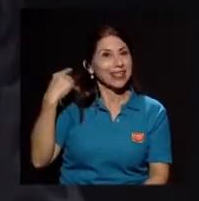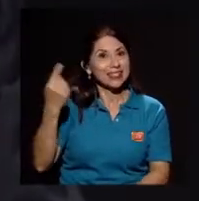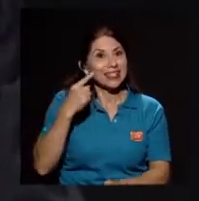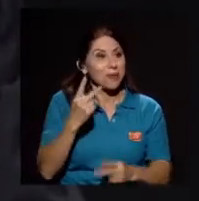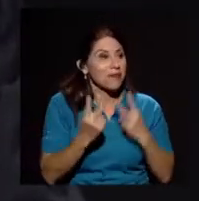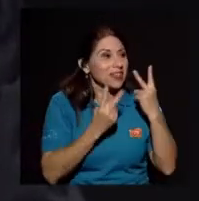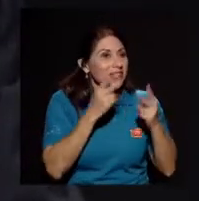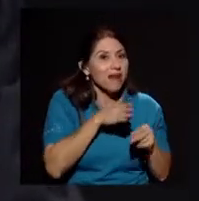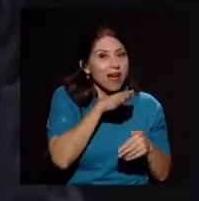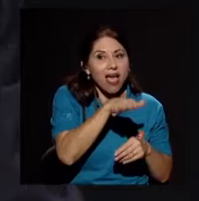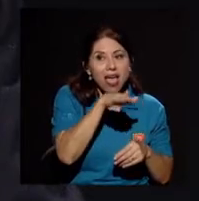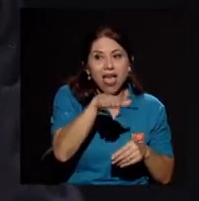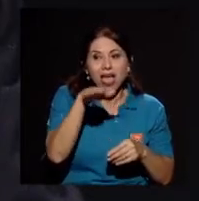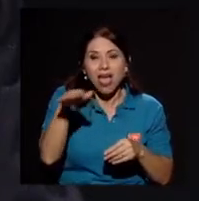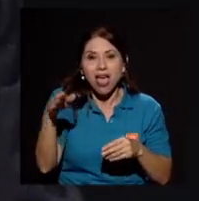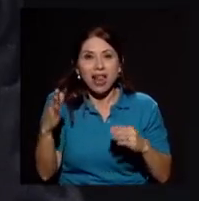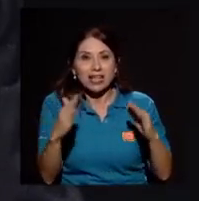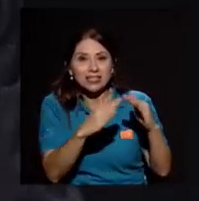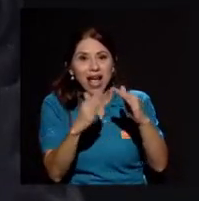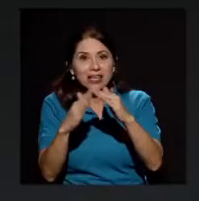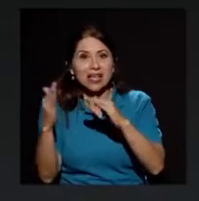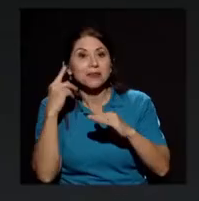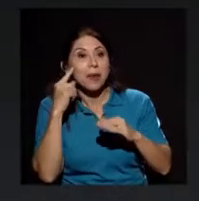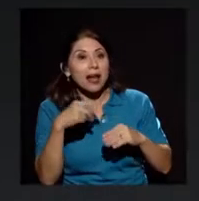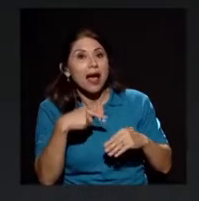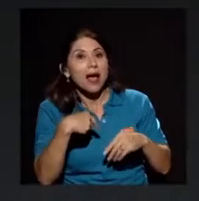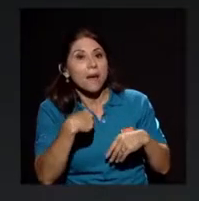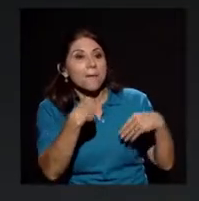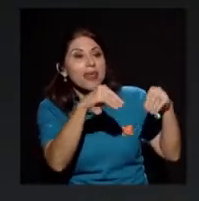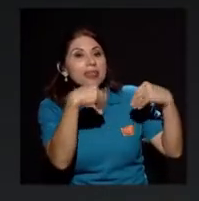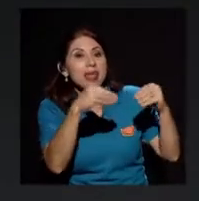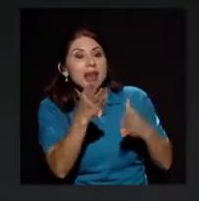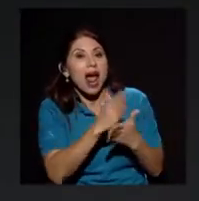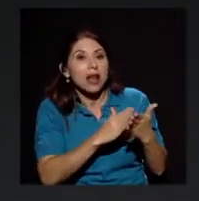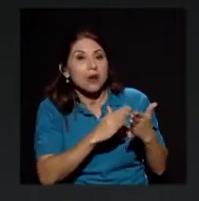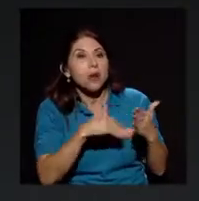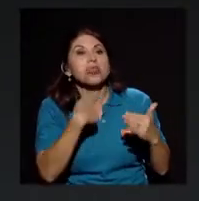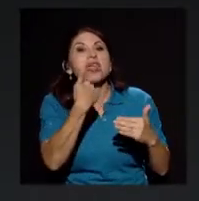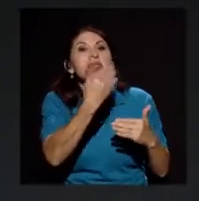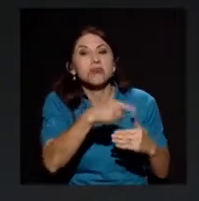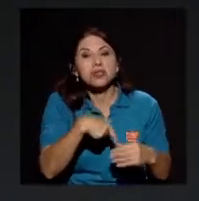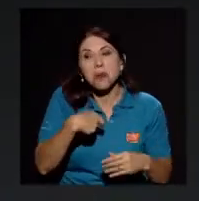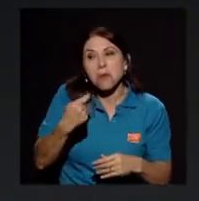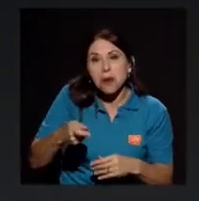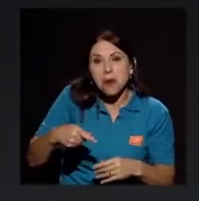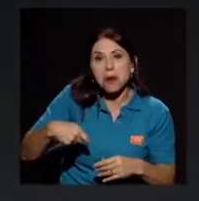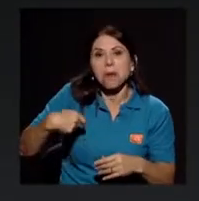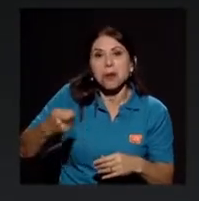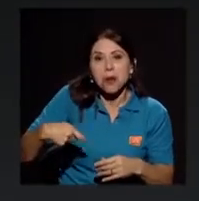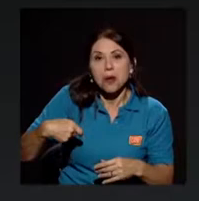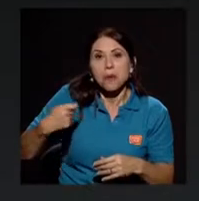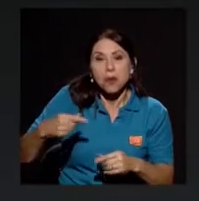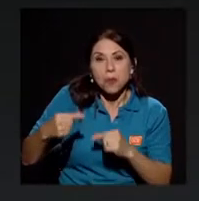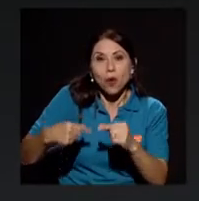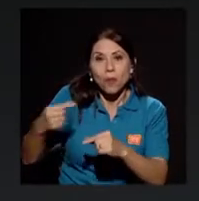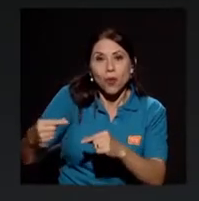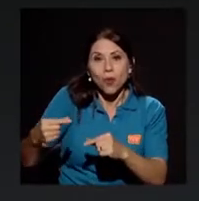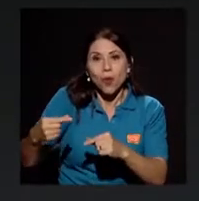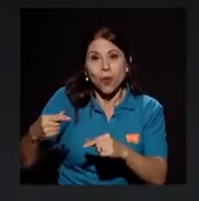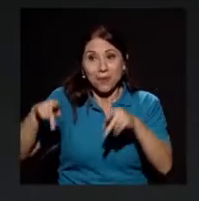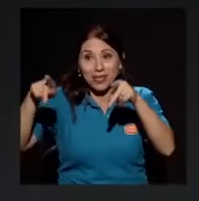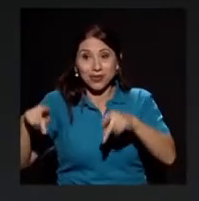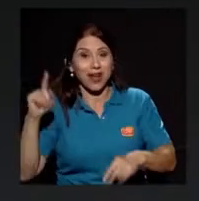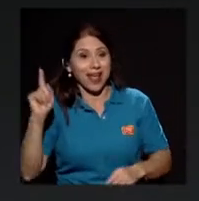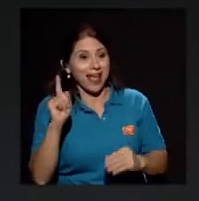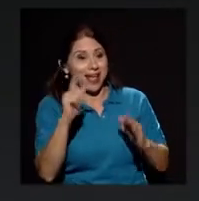visitando las casas y entonces la idea es que el polaco llegaba 'tocado' y desde adentro se contestaba no hay nadie